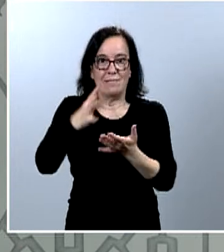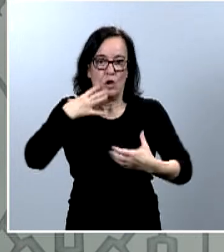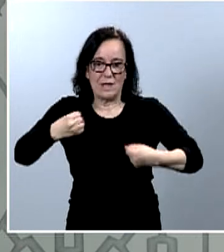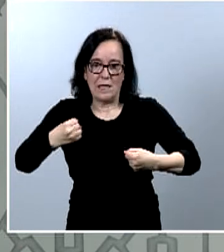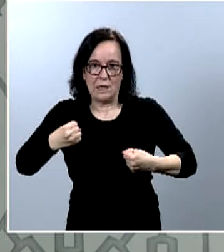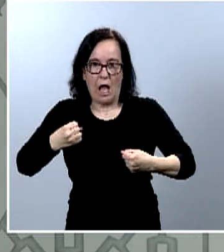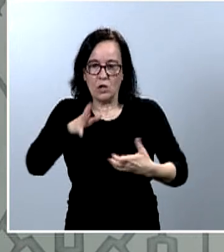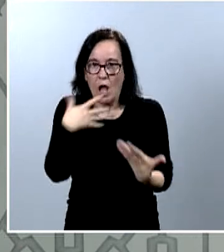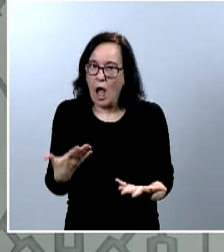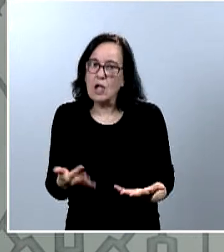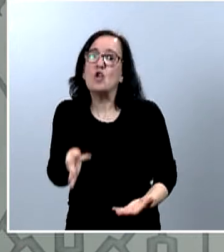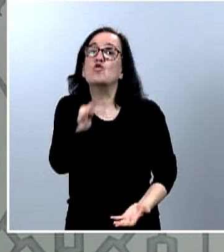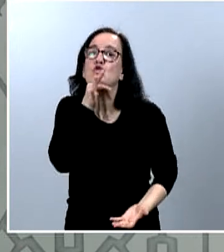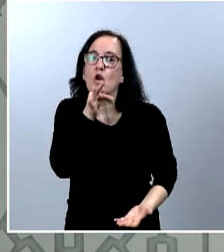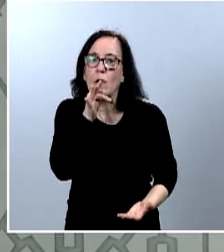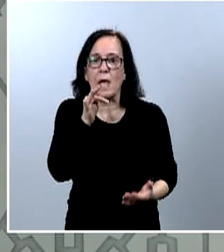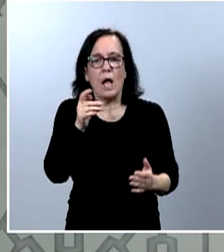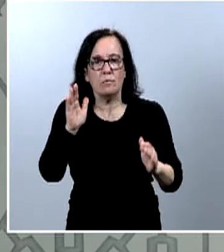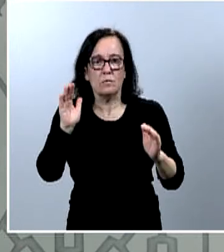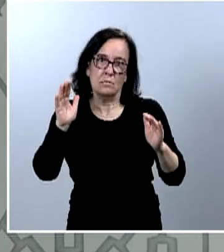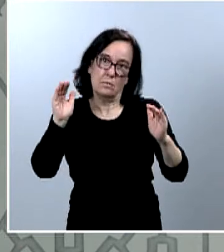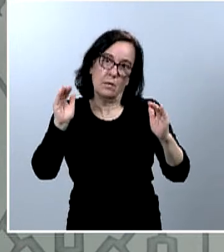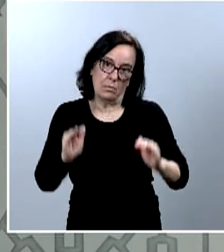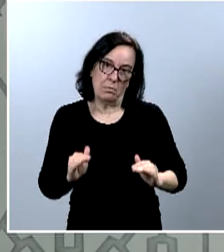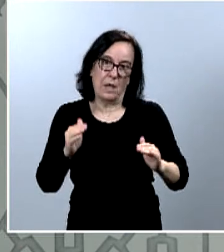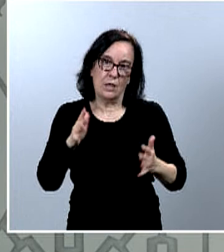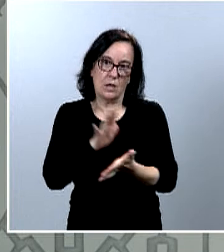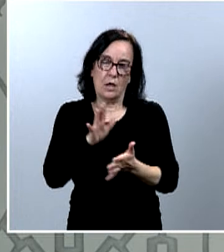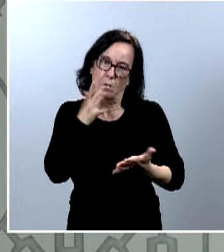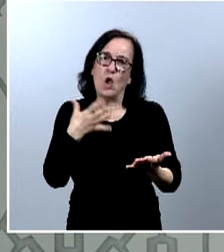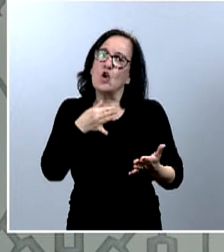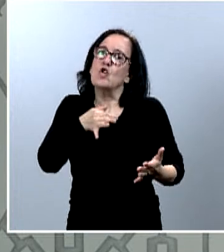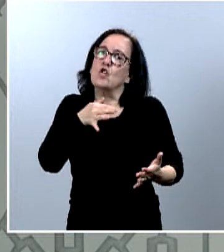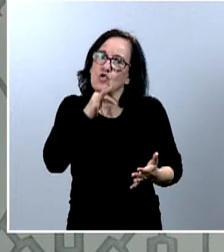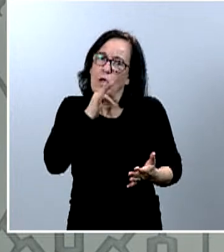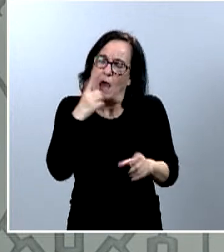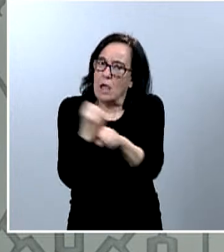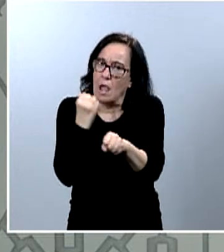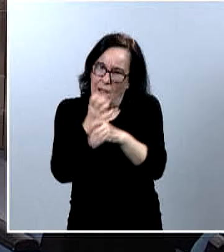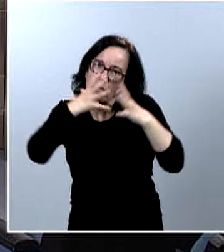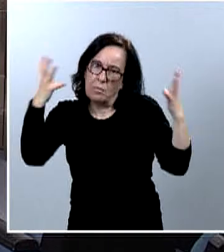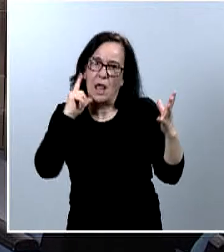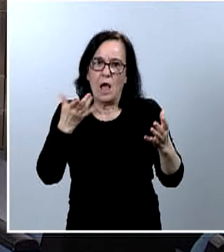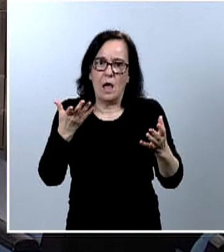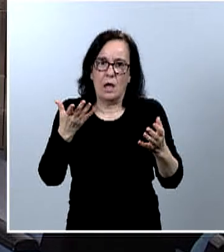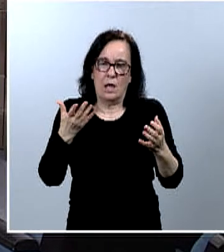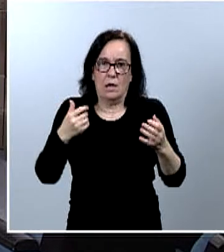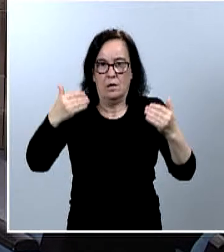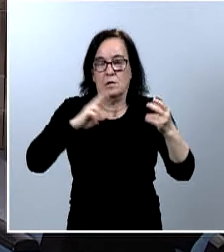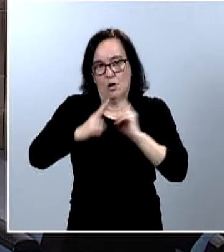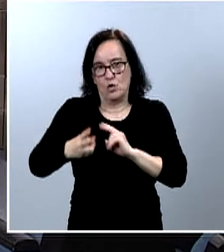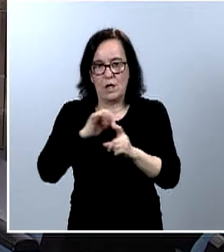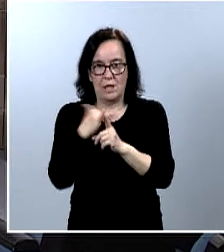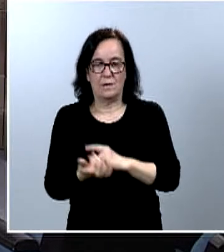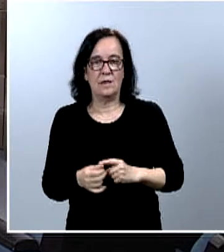ahora todavía más relajados, pero todavía muy sobrecargados con el trabajo para responder a la situación. El Diario de